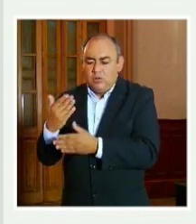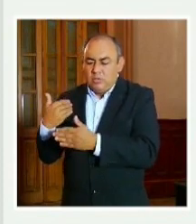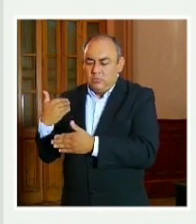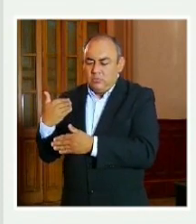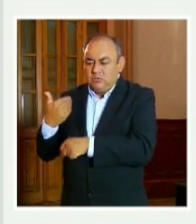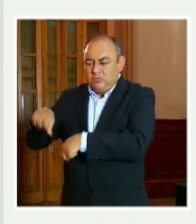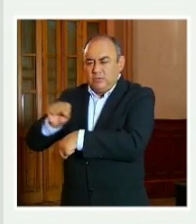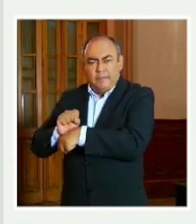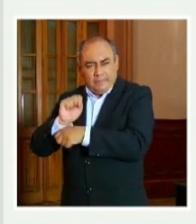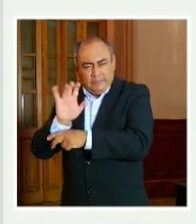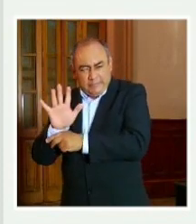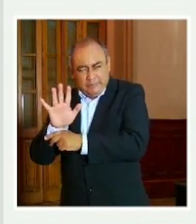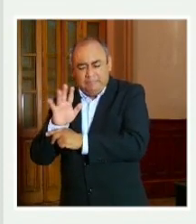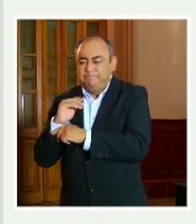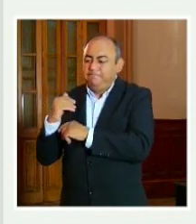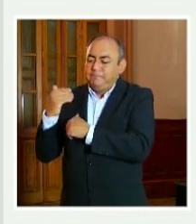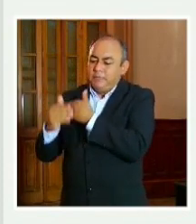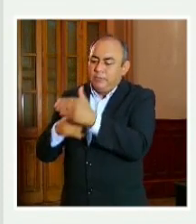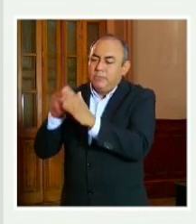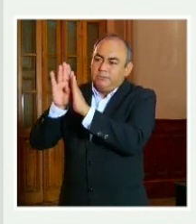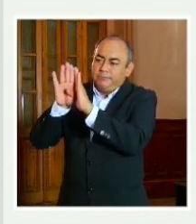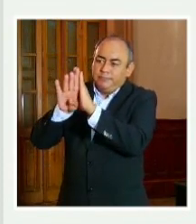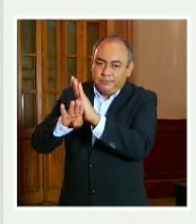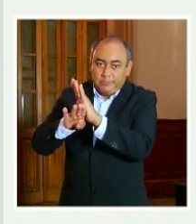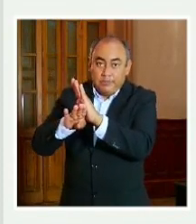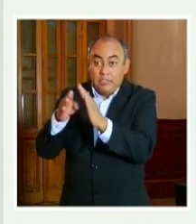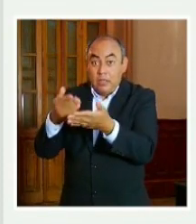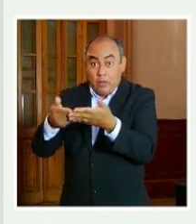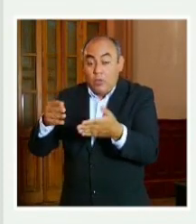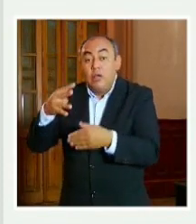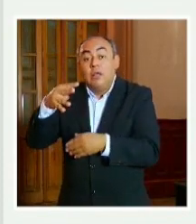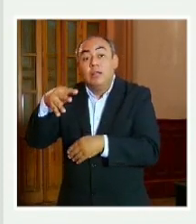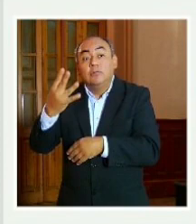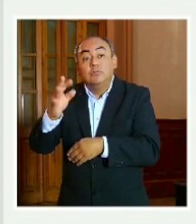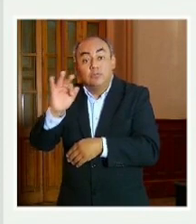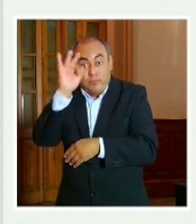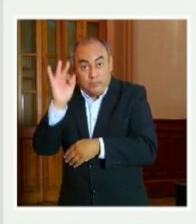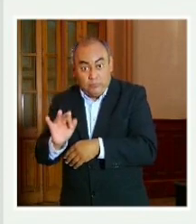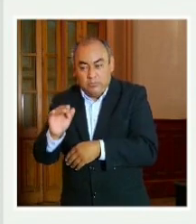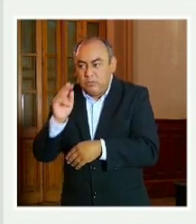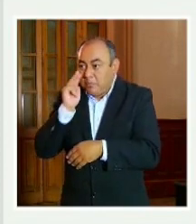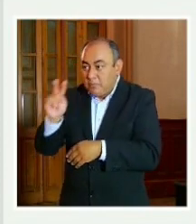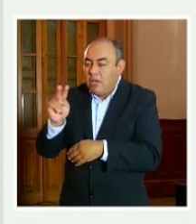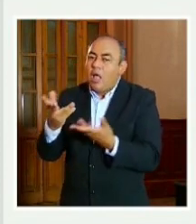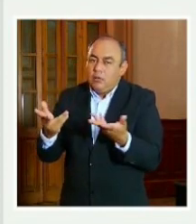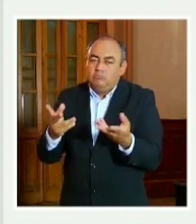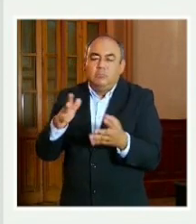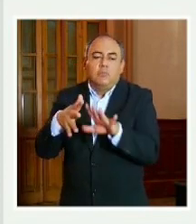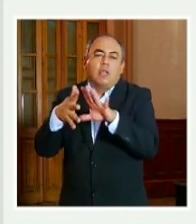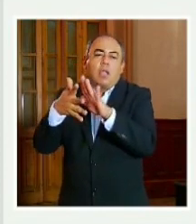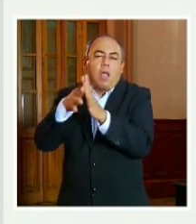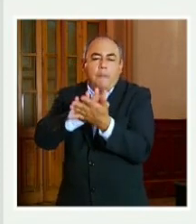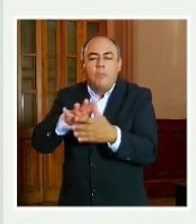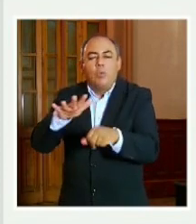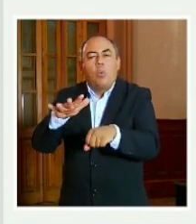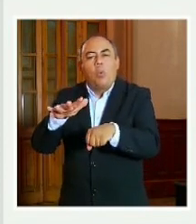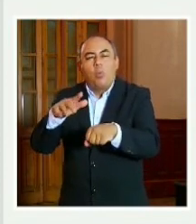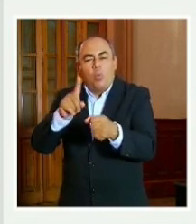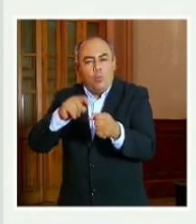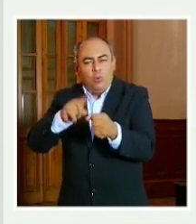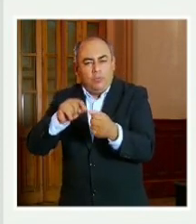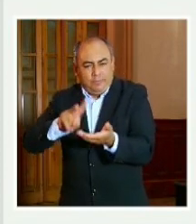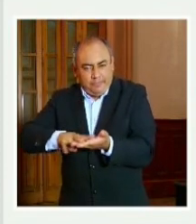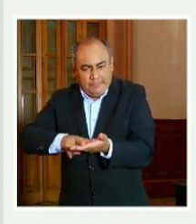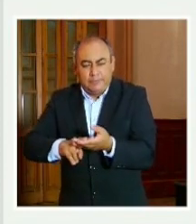5, terminamos esta semana 8 con 14%, este indicador en color verde, también el